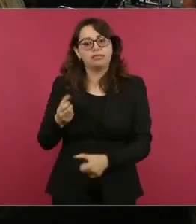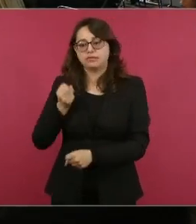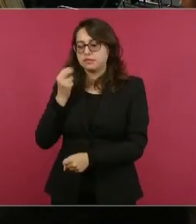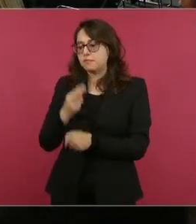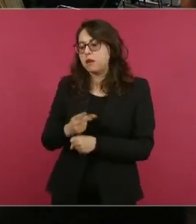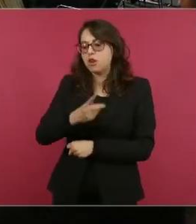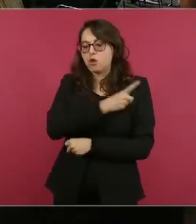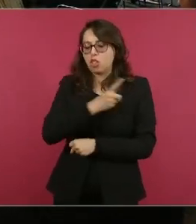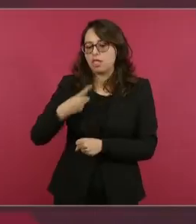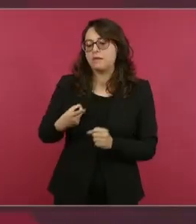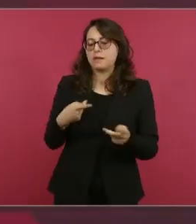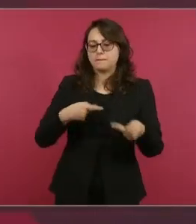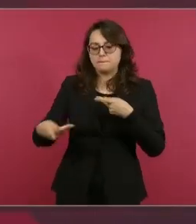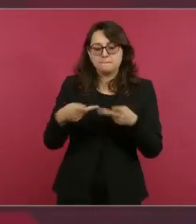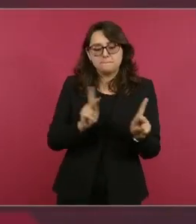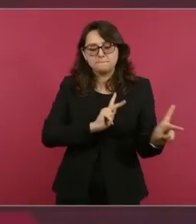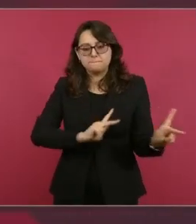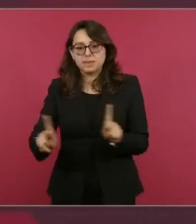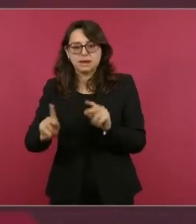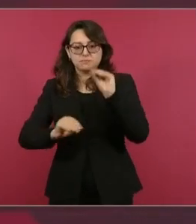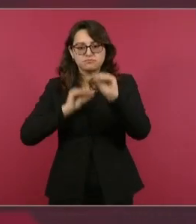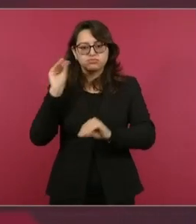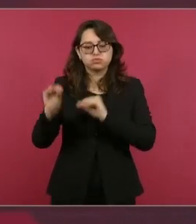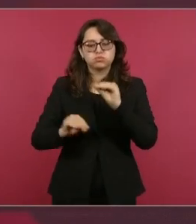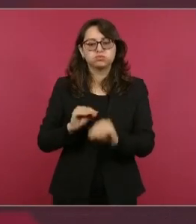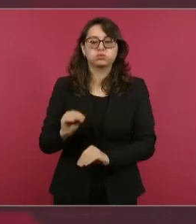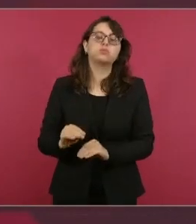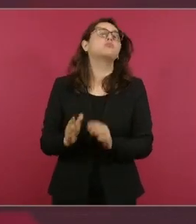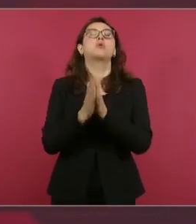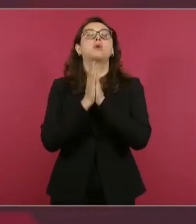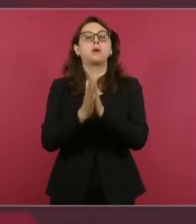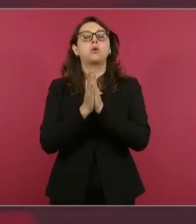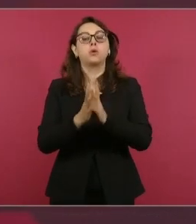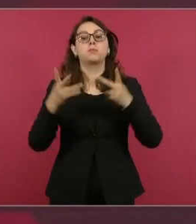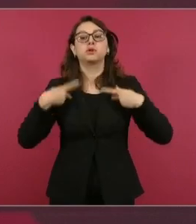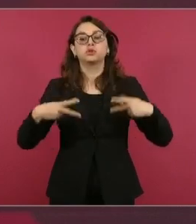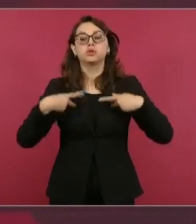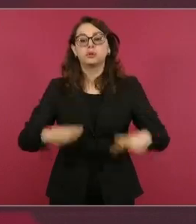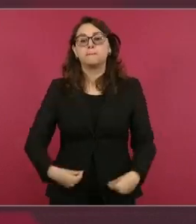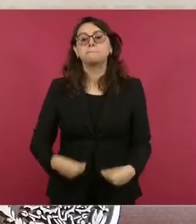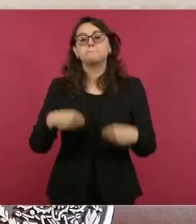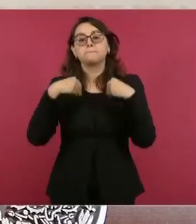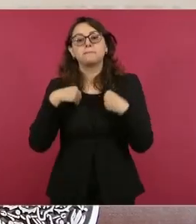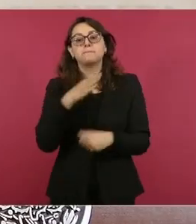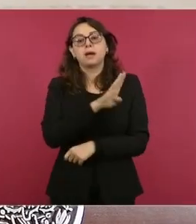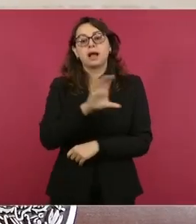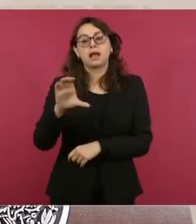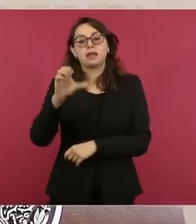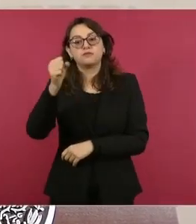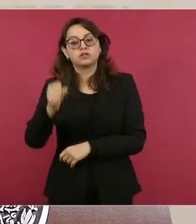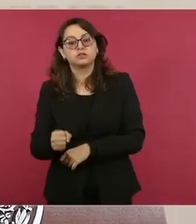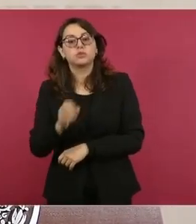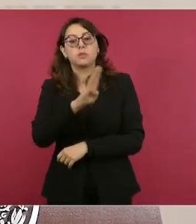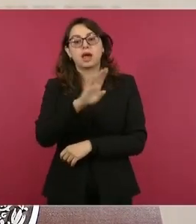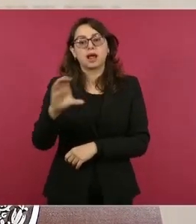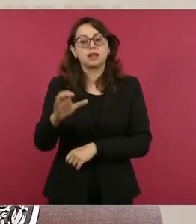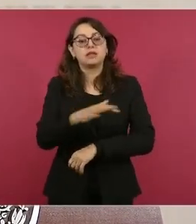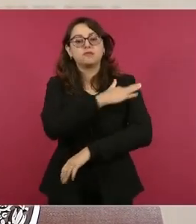y aprovecho para pedir a la población que esté pendiente, porque allá por la